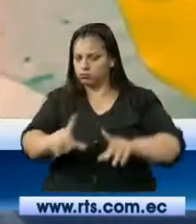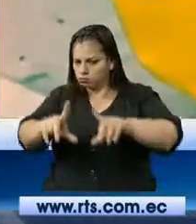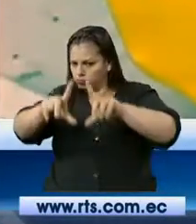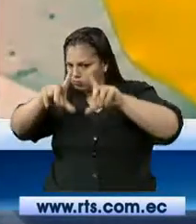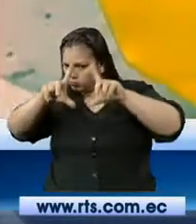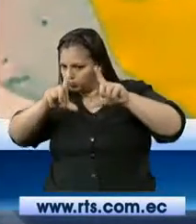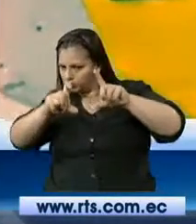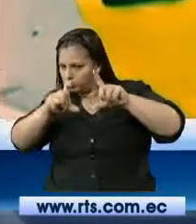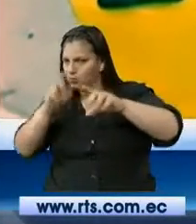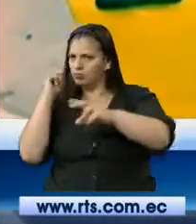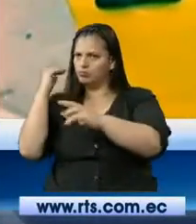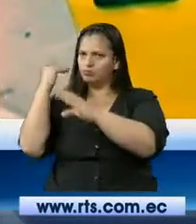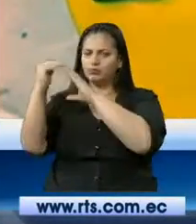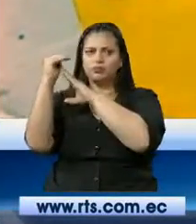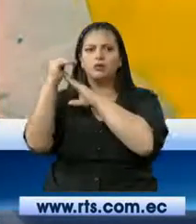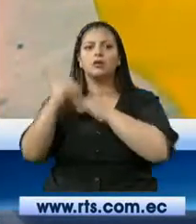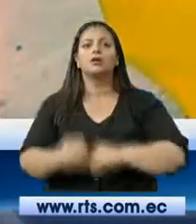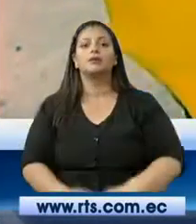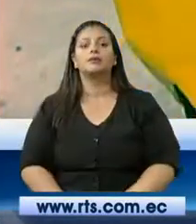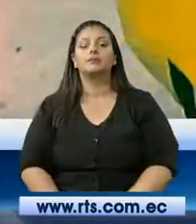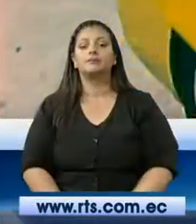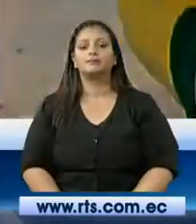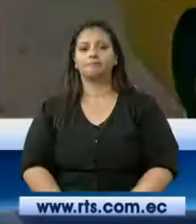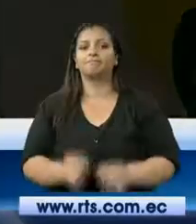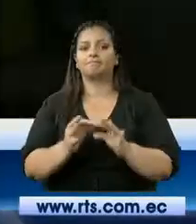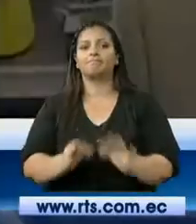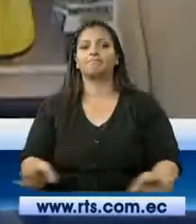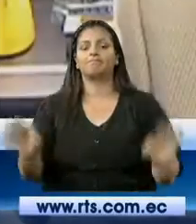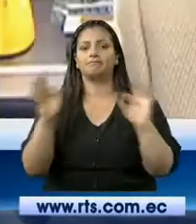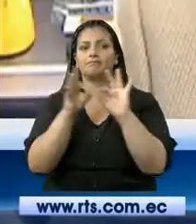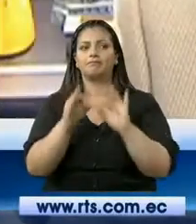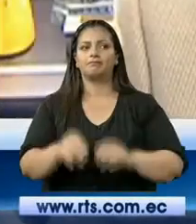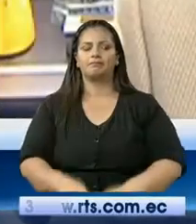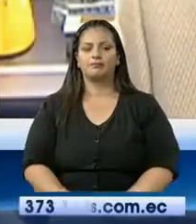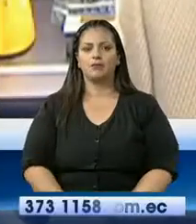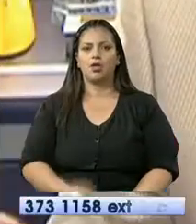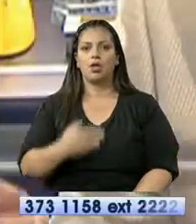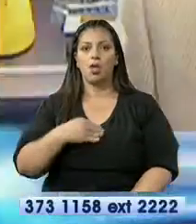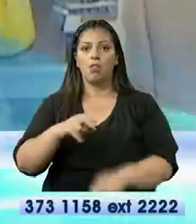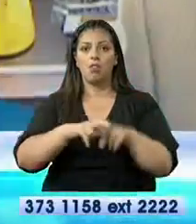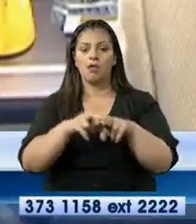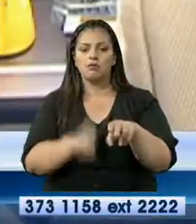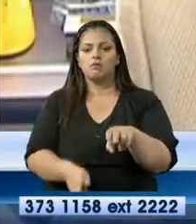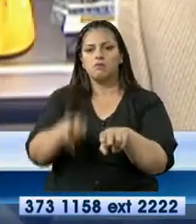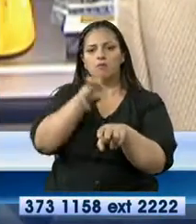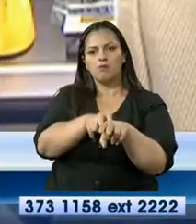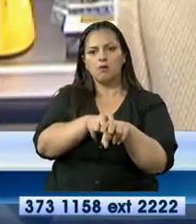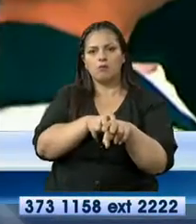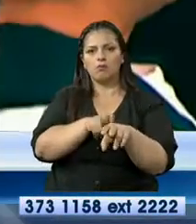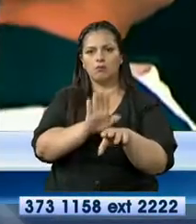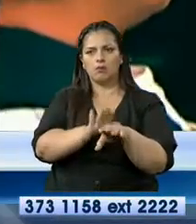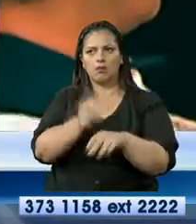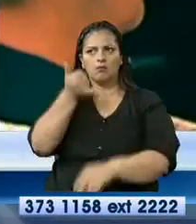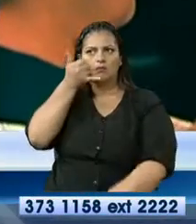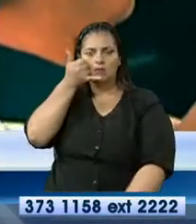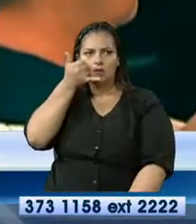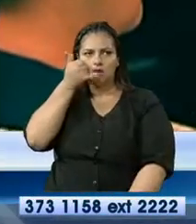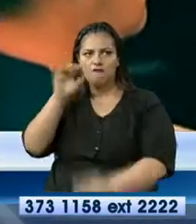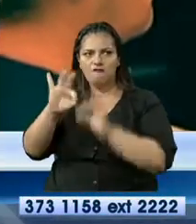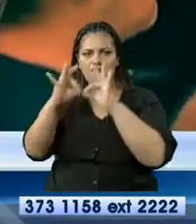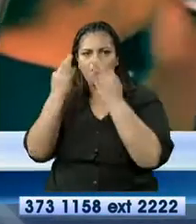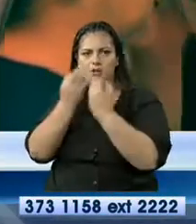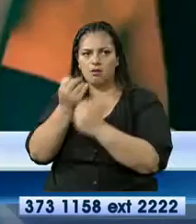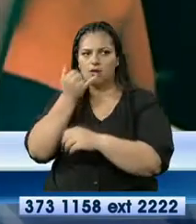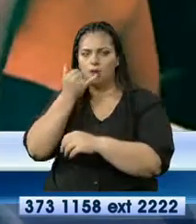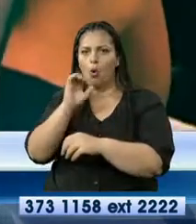de estar siempre acompañado. Mientras esto sucede, tenemos que comunicarnos con nuestros familiares y a la hora que estamos